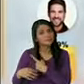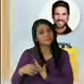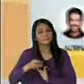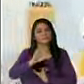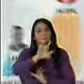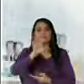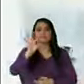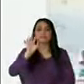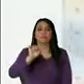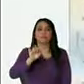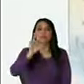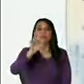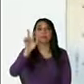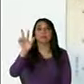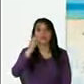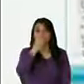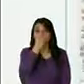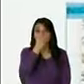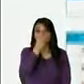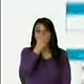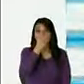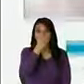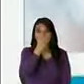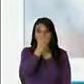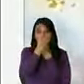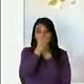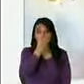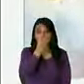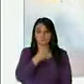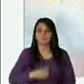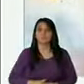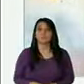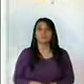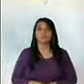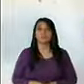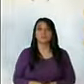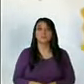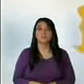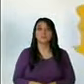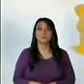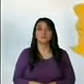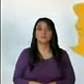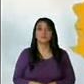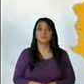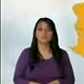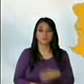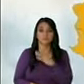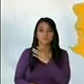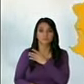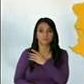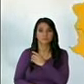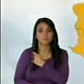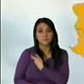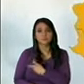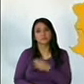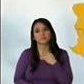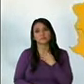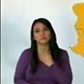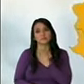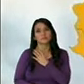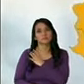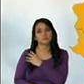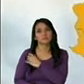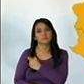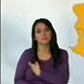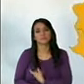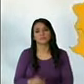39.33, 28.19. Y estamos exactamente a punto y medio. Punto